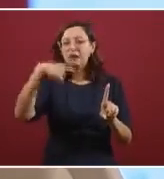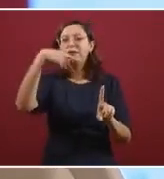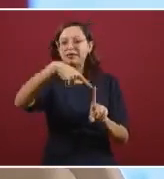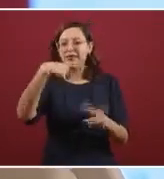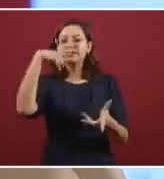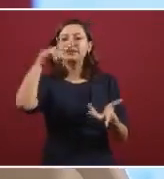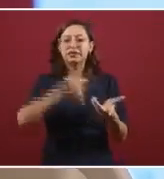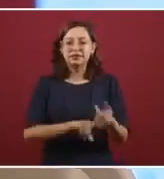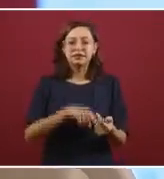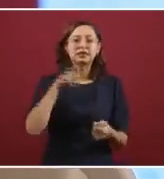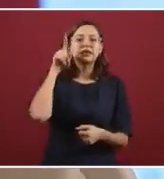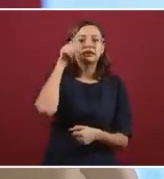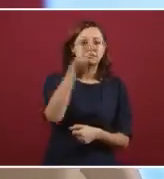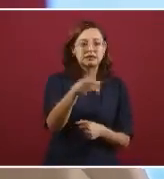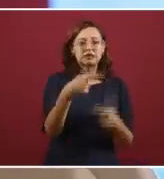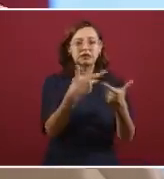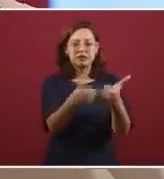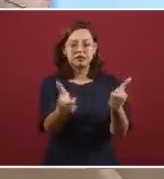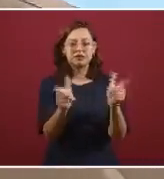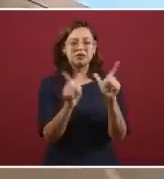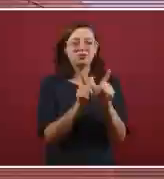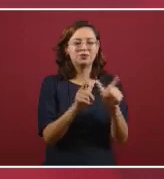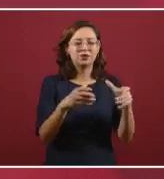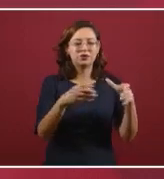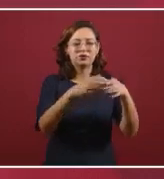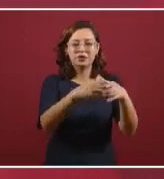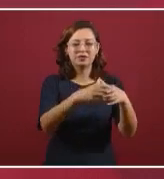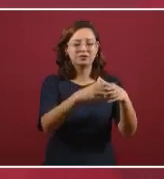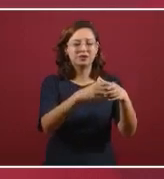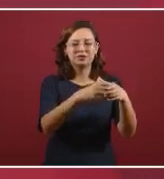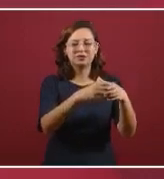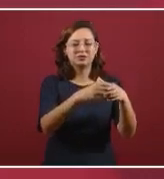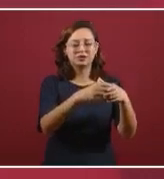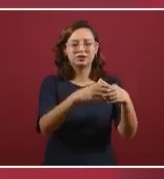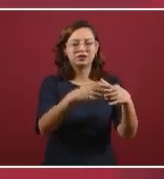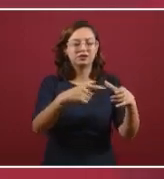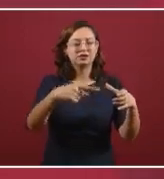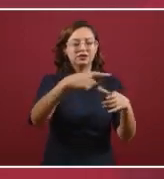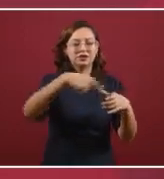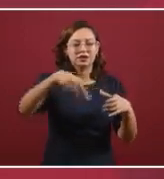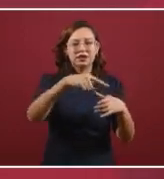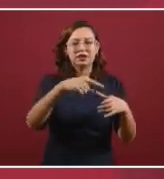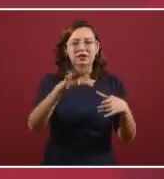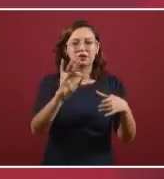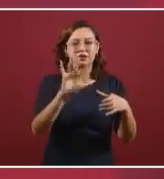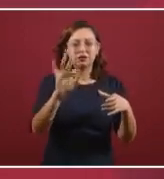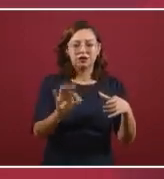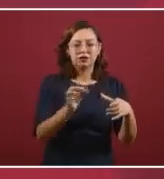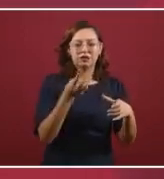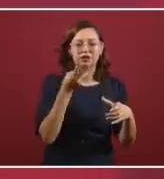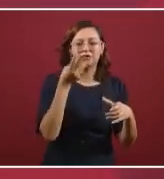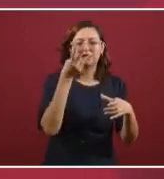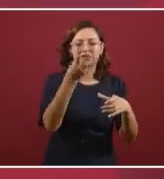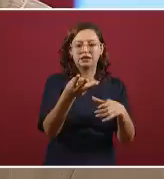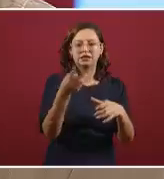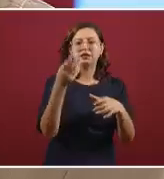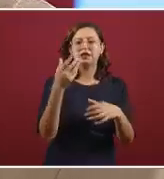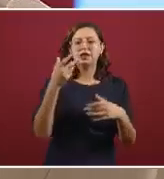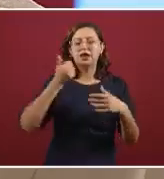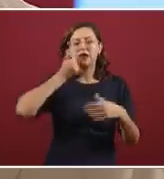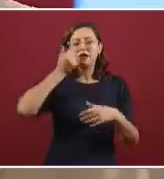Plaza de Guerreros Unidos en la ciudad de Iguala al momento de la desaparición de los 43 estudiantes de